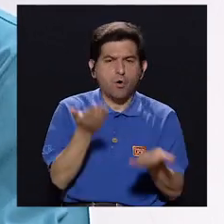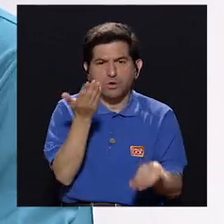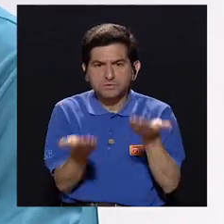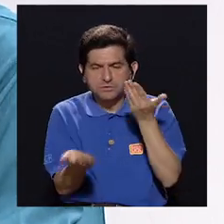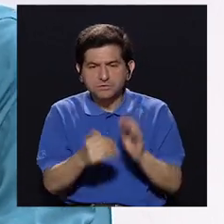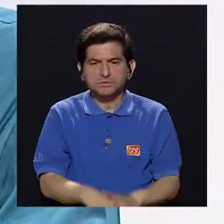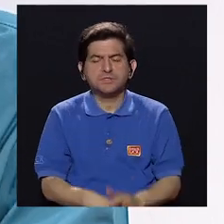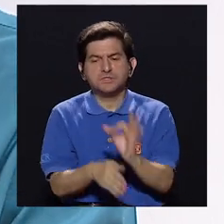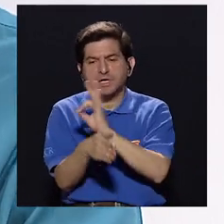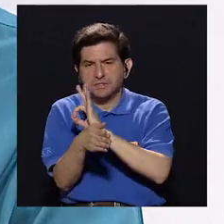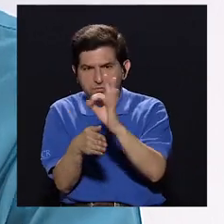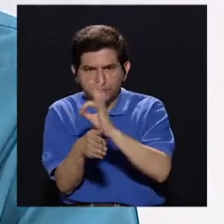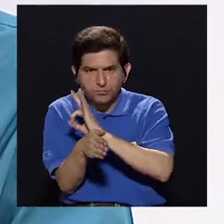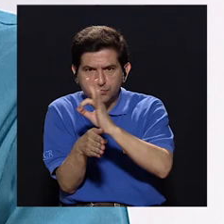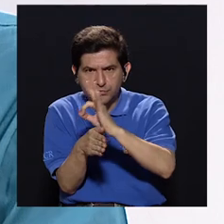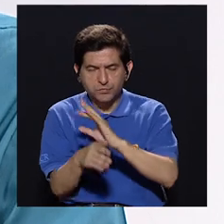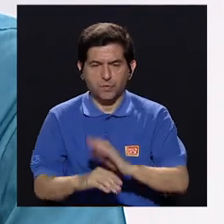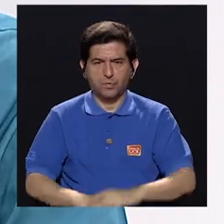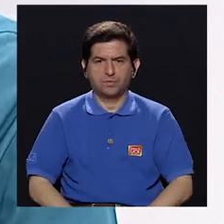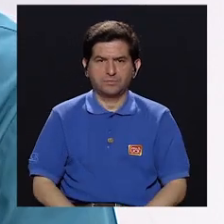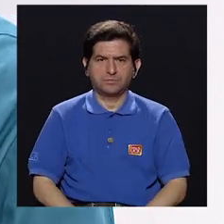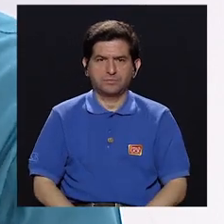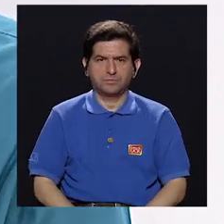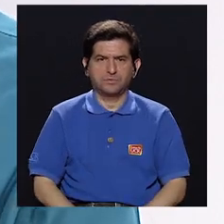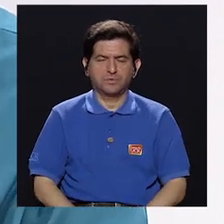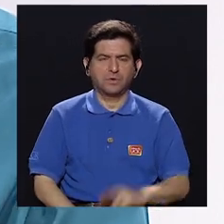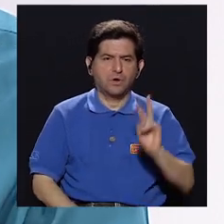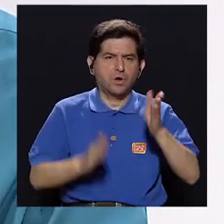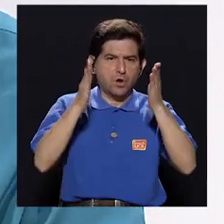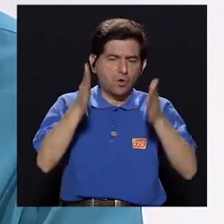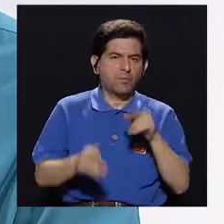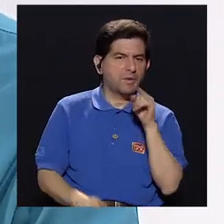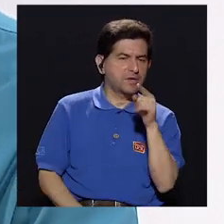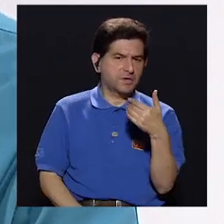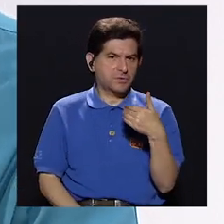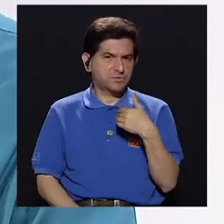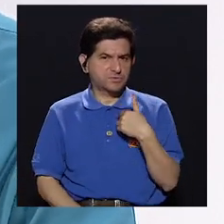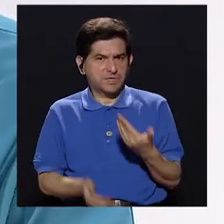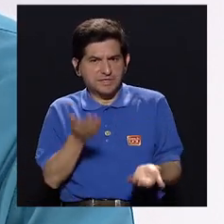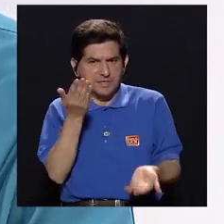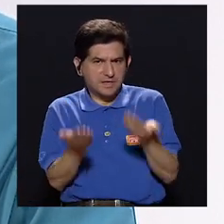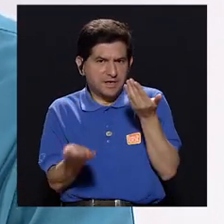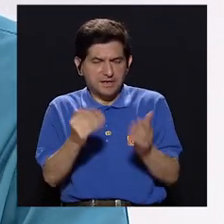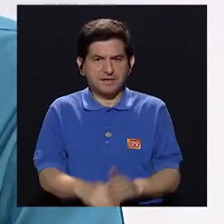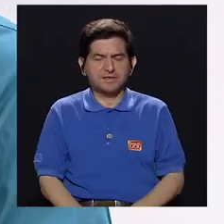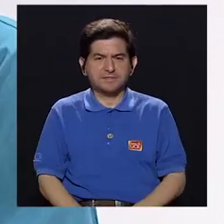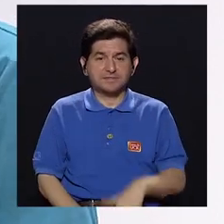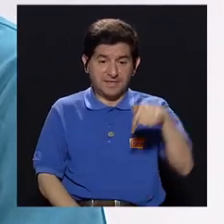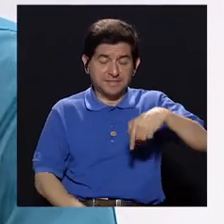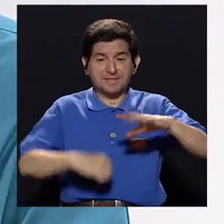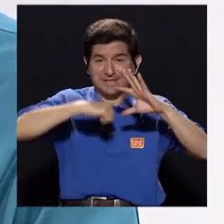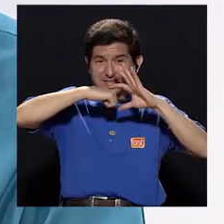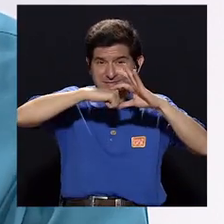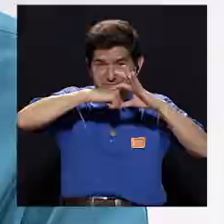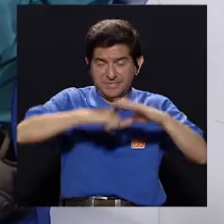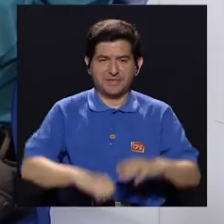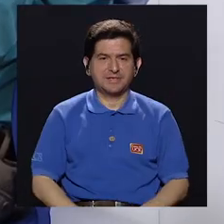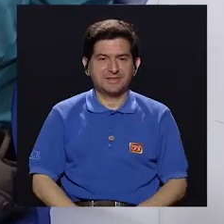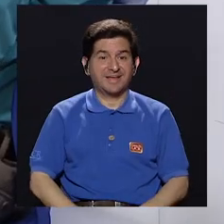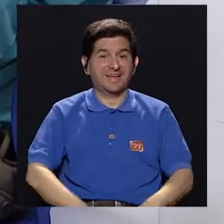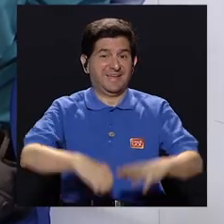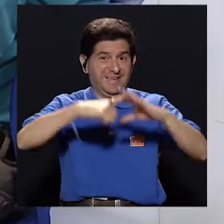en funcionamiento Cuántos colegas suyos pueden haber en el en el planeta en